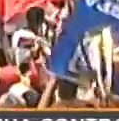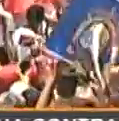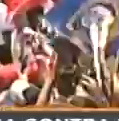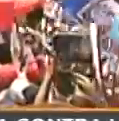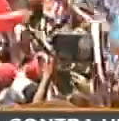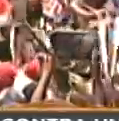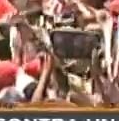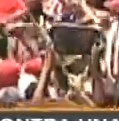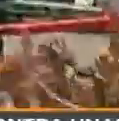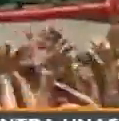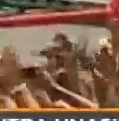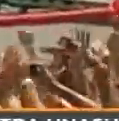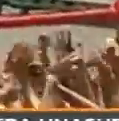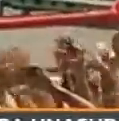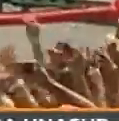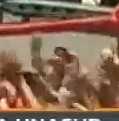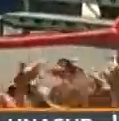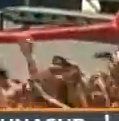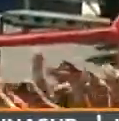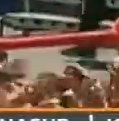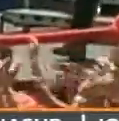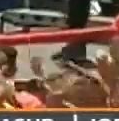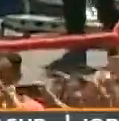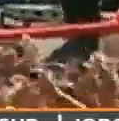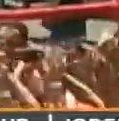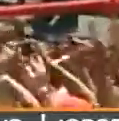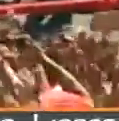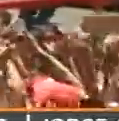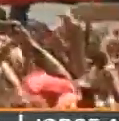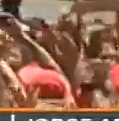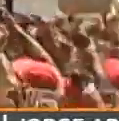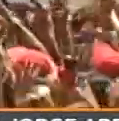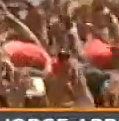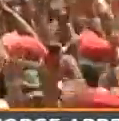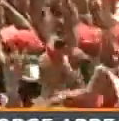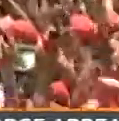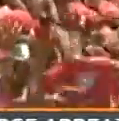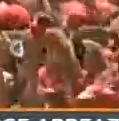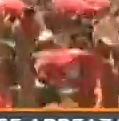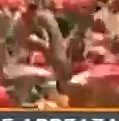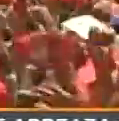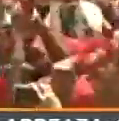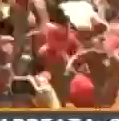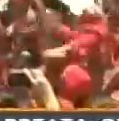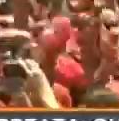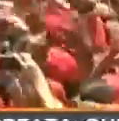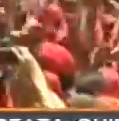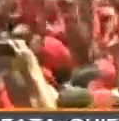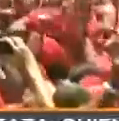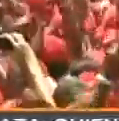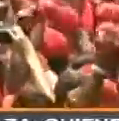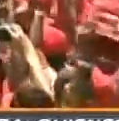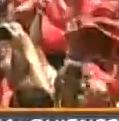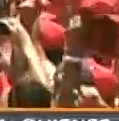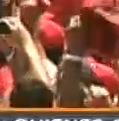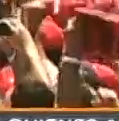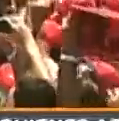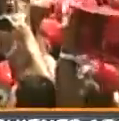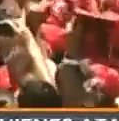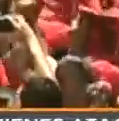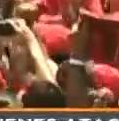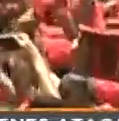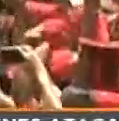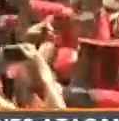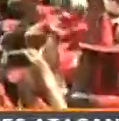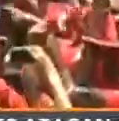compañía de la primera combatiente Cilia Flores está saludando al público presente. Debemos destacar